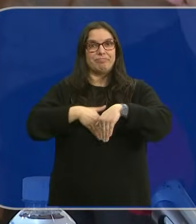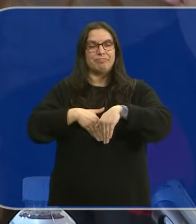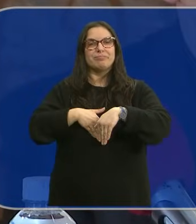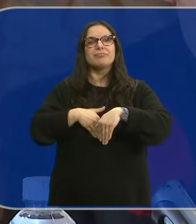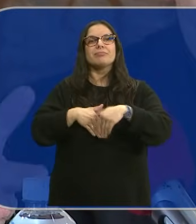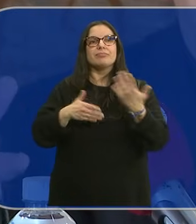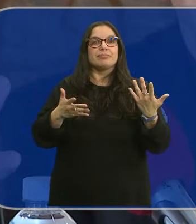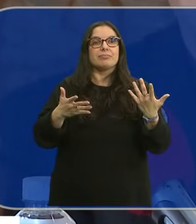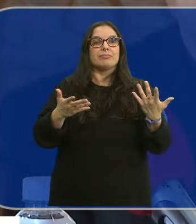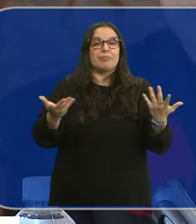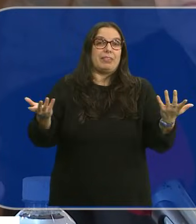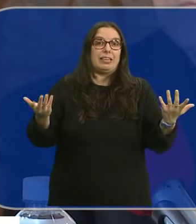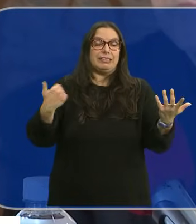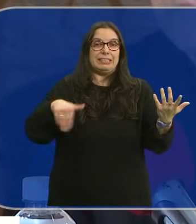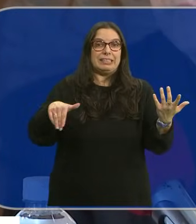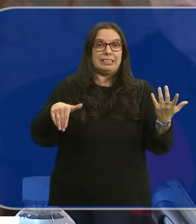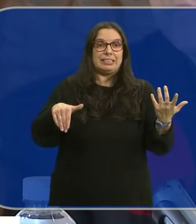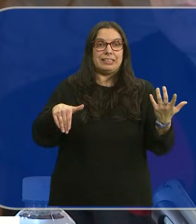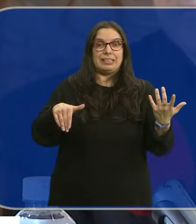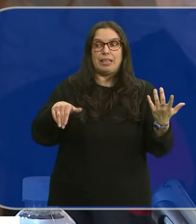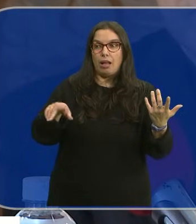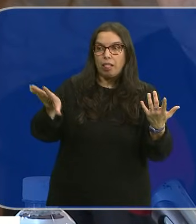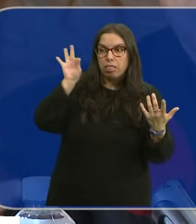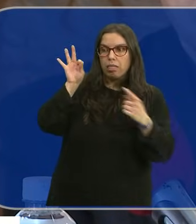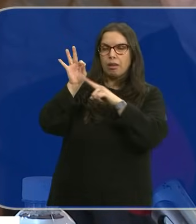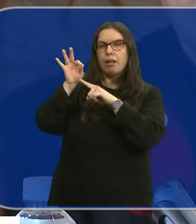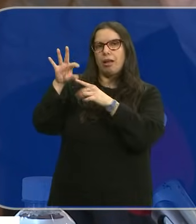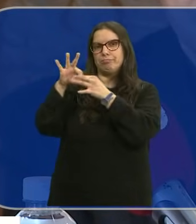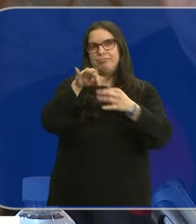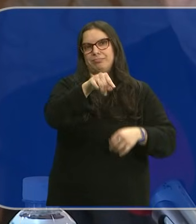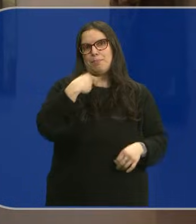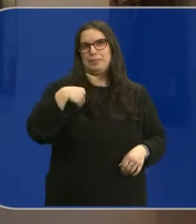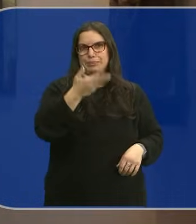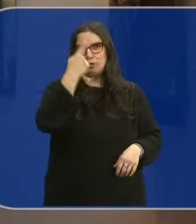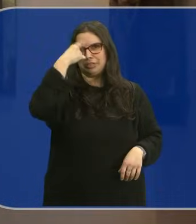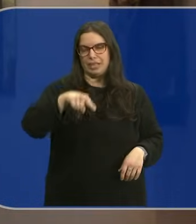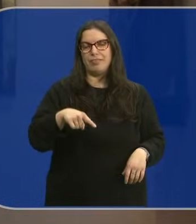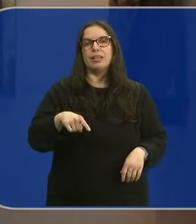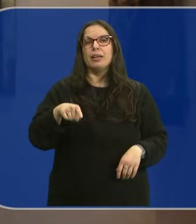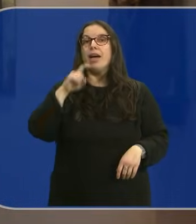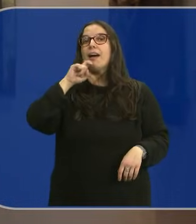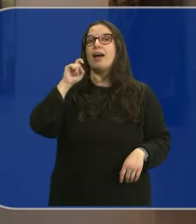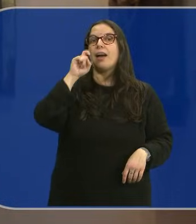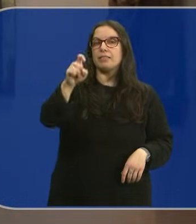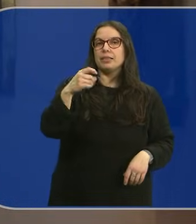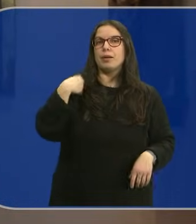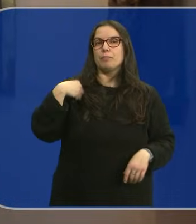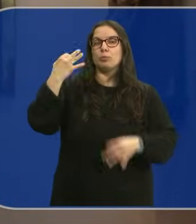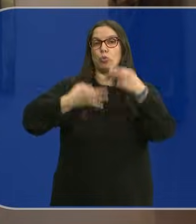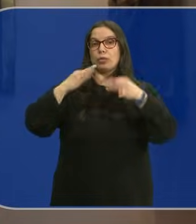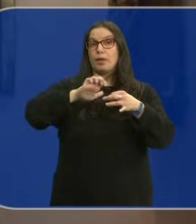izquierda, que ya directamente les llevó a determinar que era nuestra talla. Se puso en conocimiento de Eurojust, de la